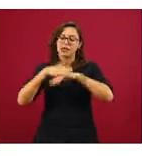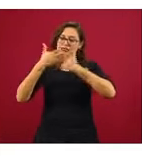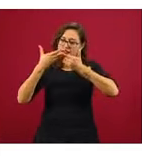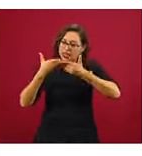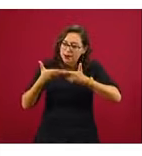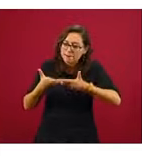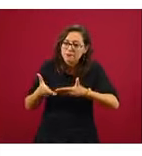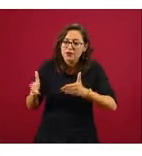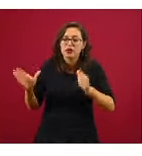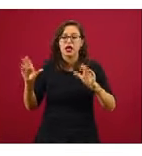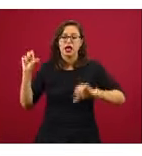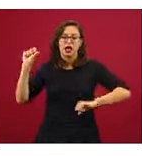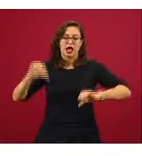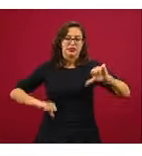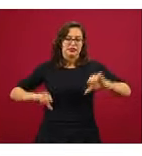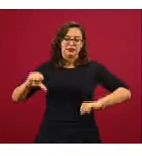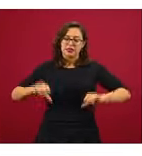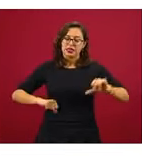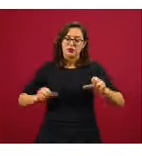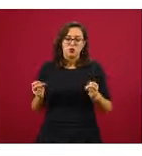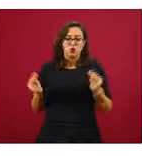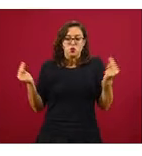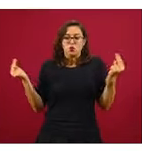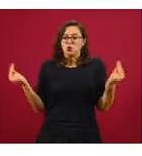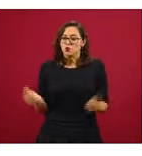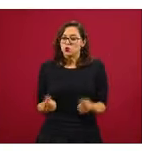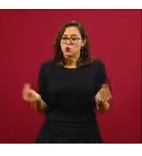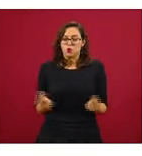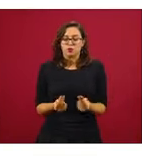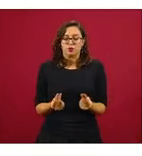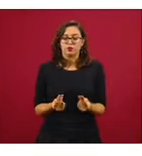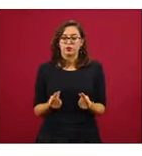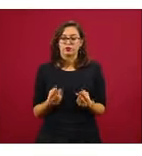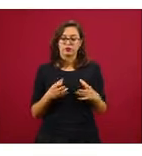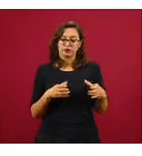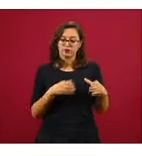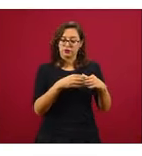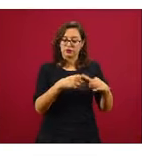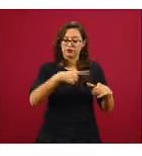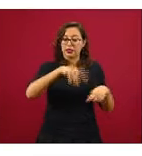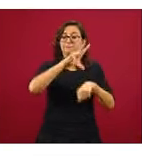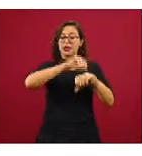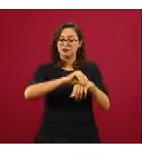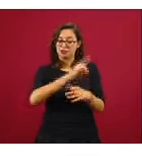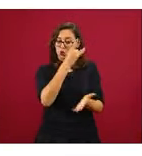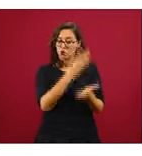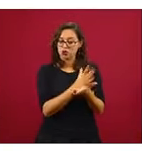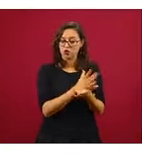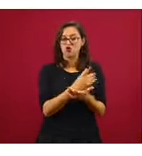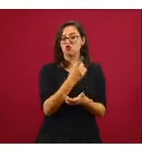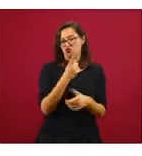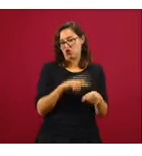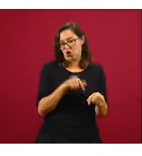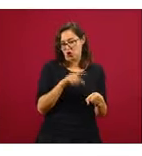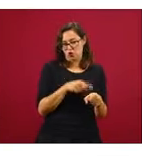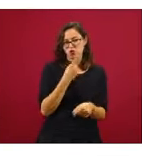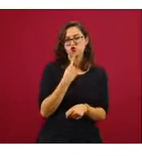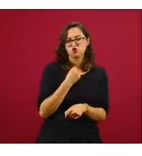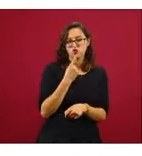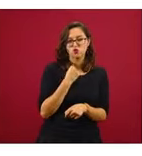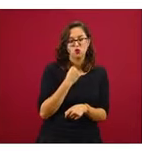estas famosas actividades esenciales dejaban de ser las únicas que estaban en el